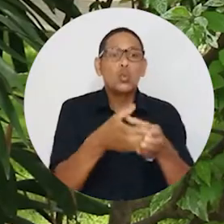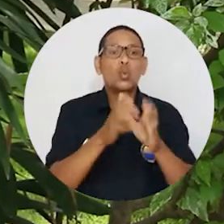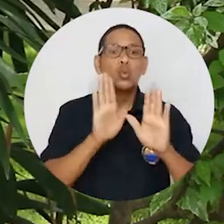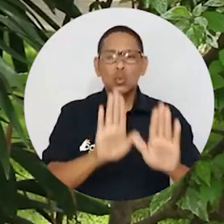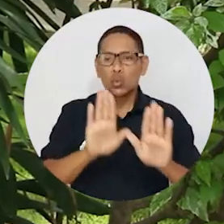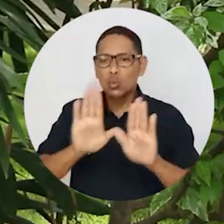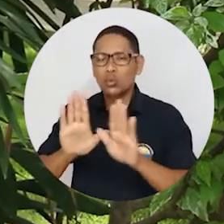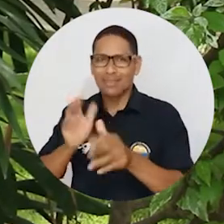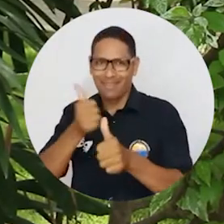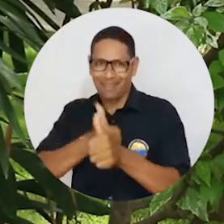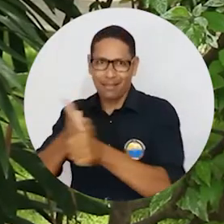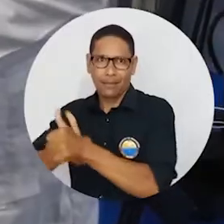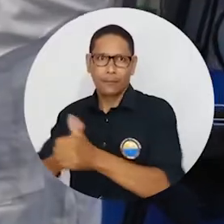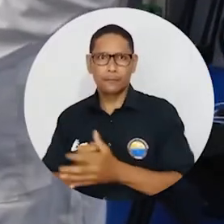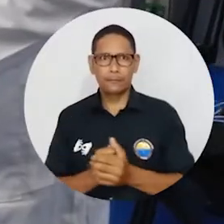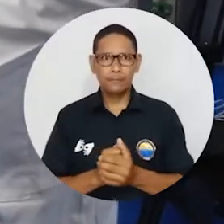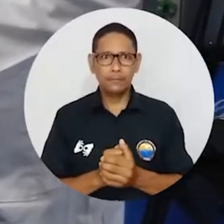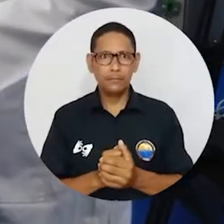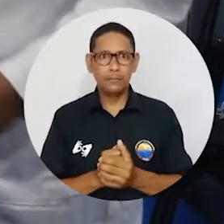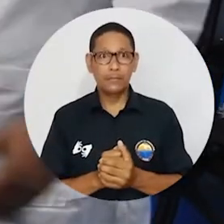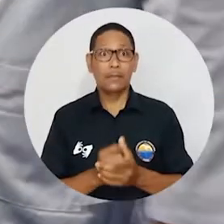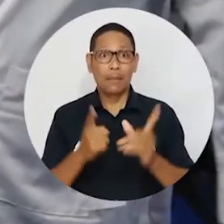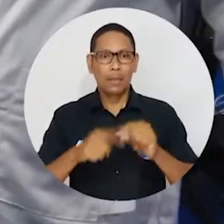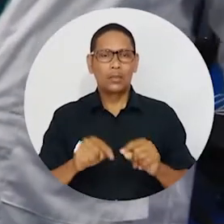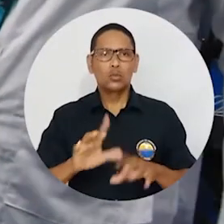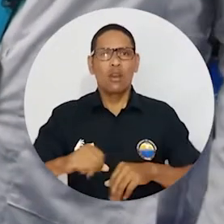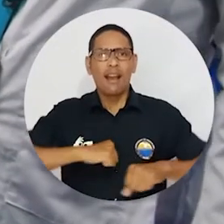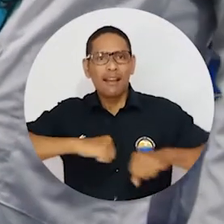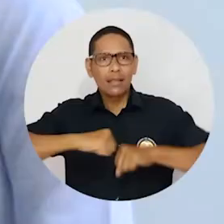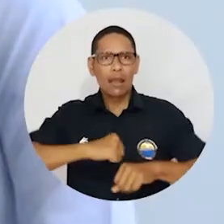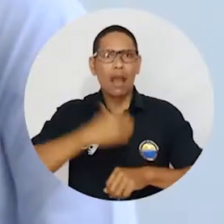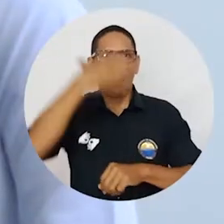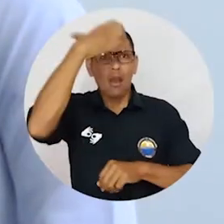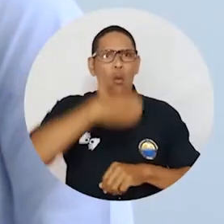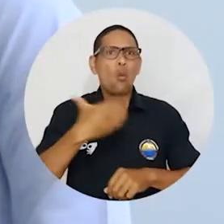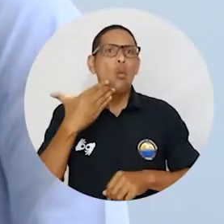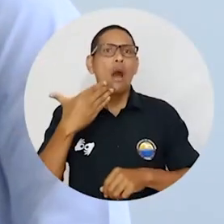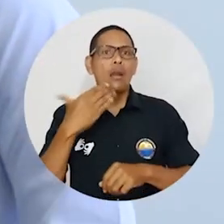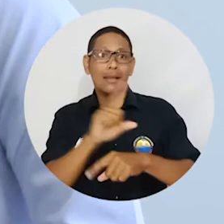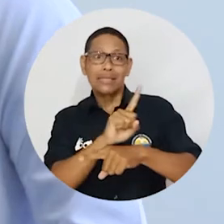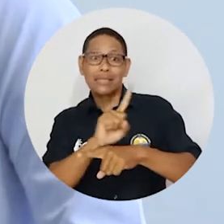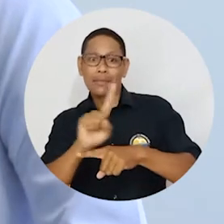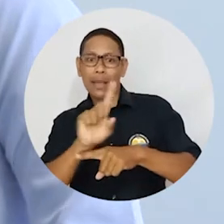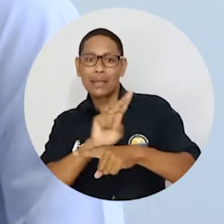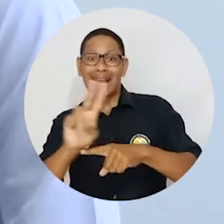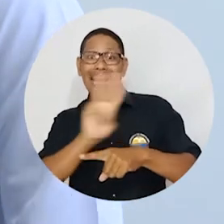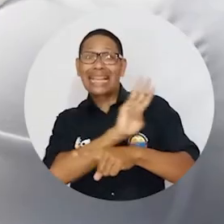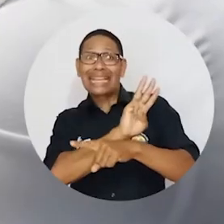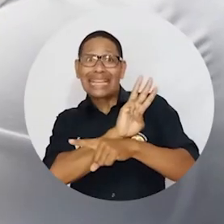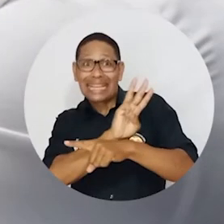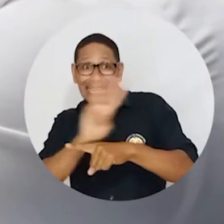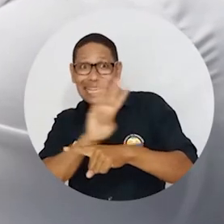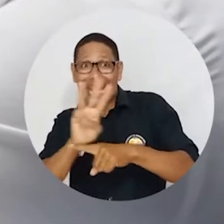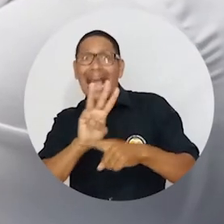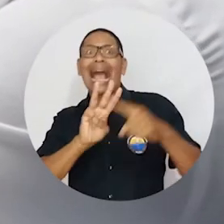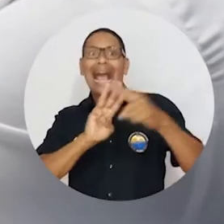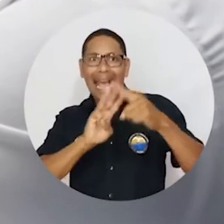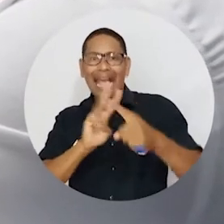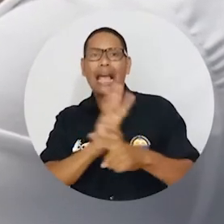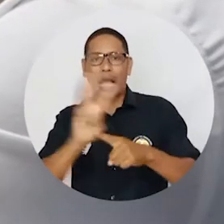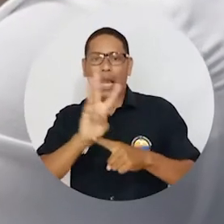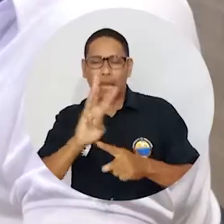características y particularidades de cada curso. Asimismo, las actividades de evaluación se realizarán a partir de la tercera semana posterior al retorno.